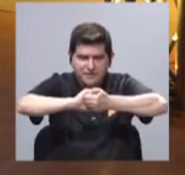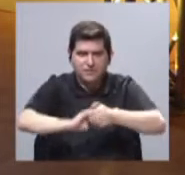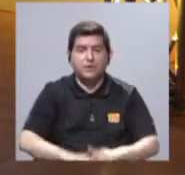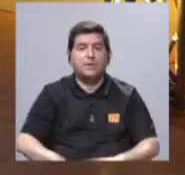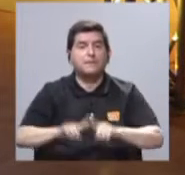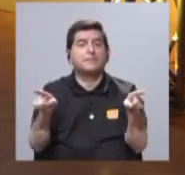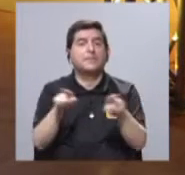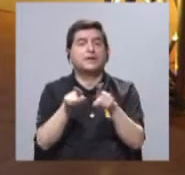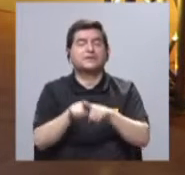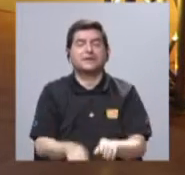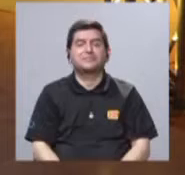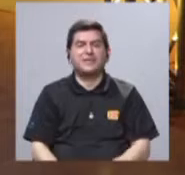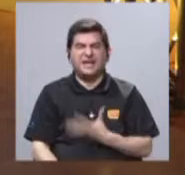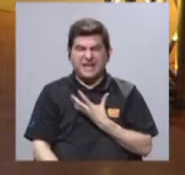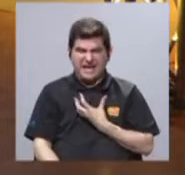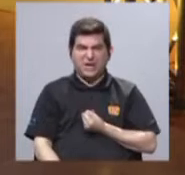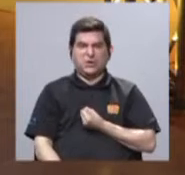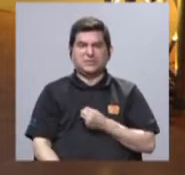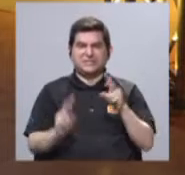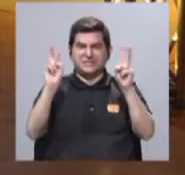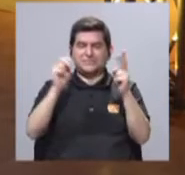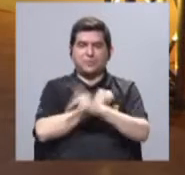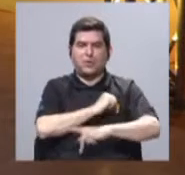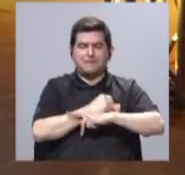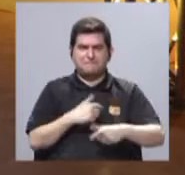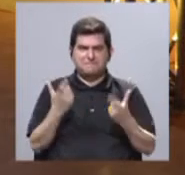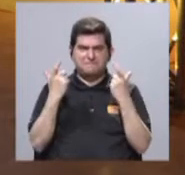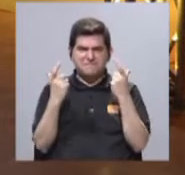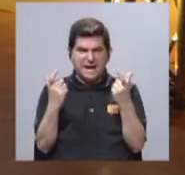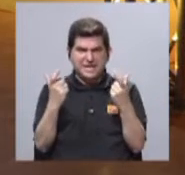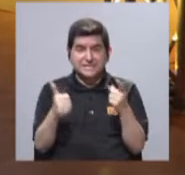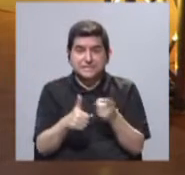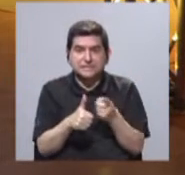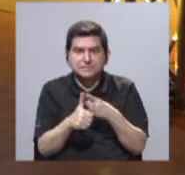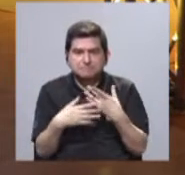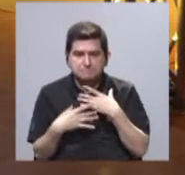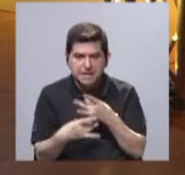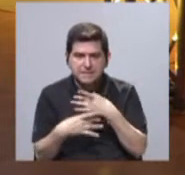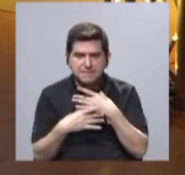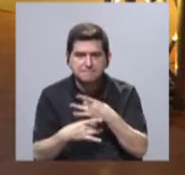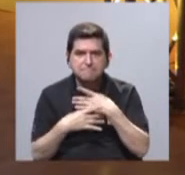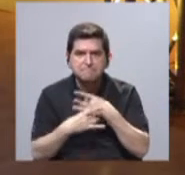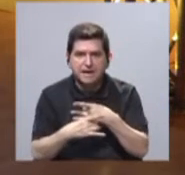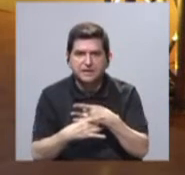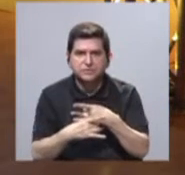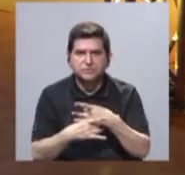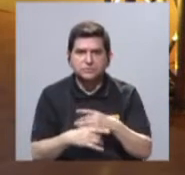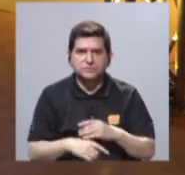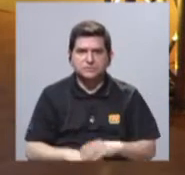pero también por egoísmo los países ricos estamos los primeros interesados